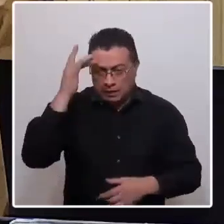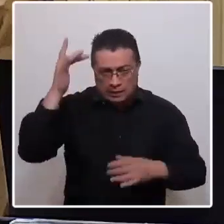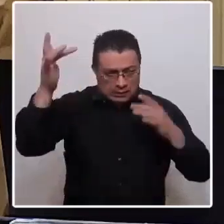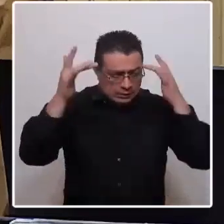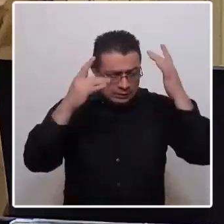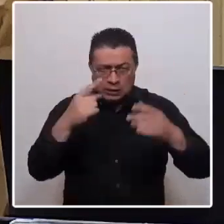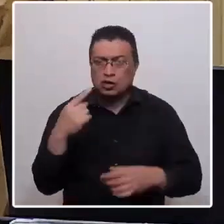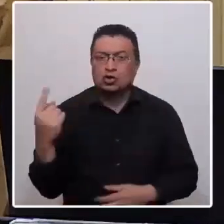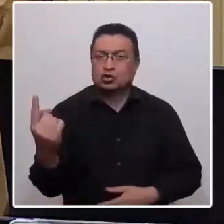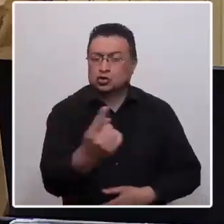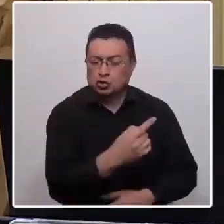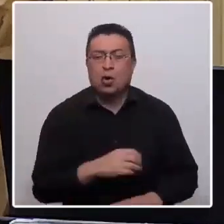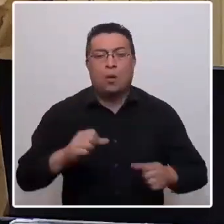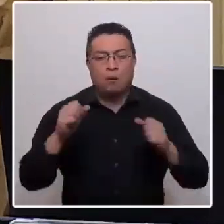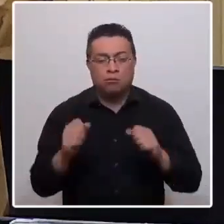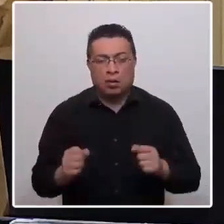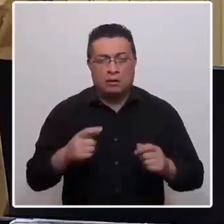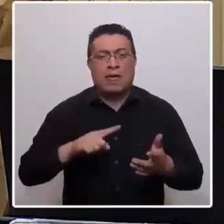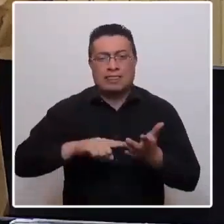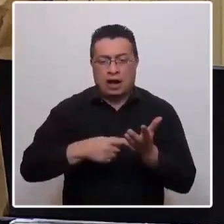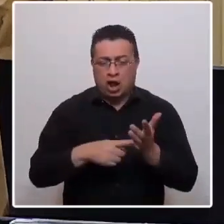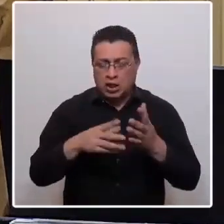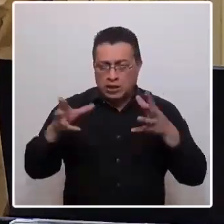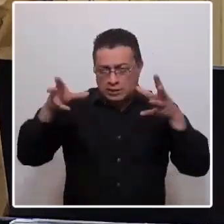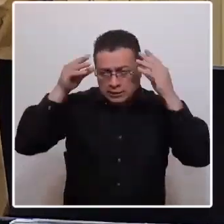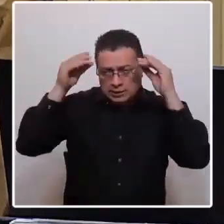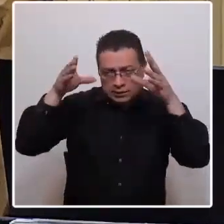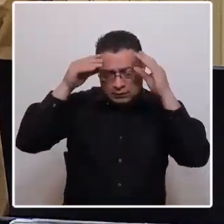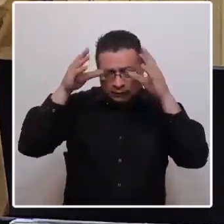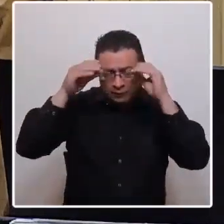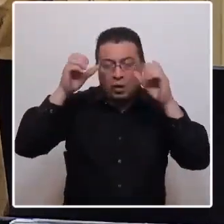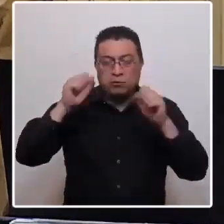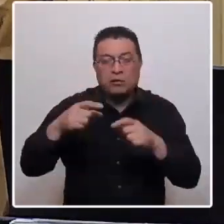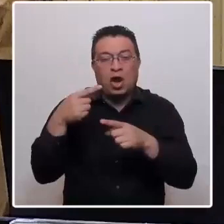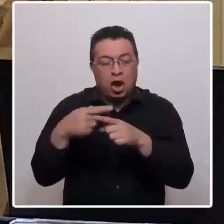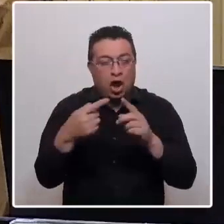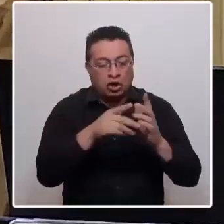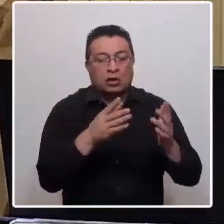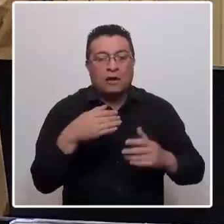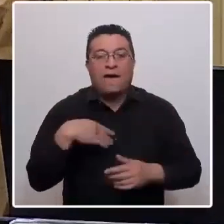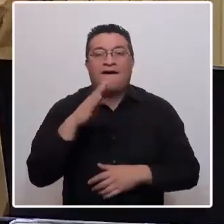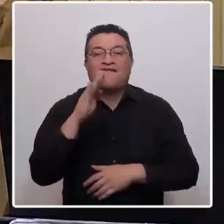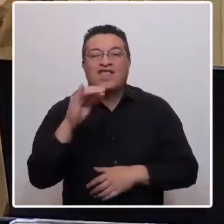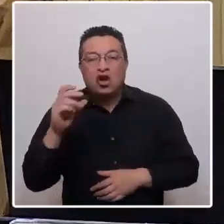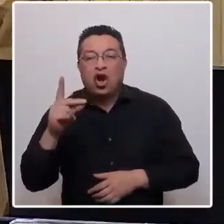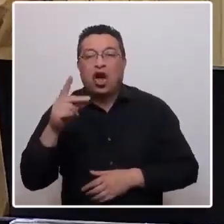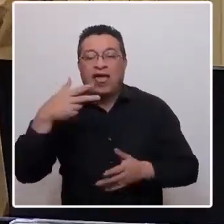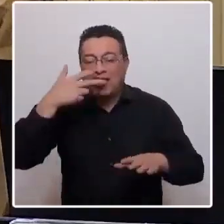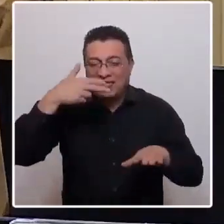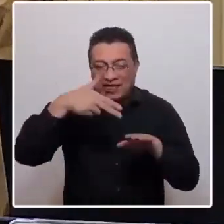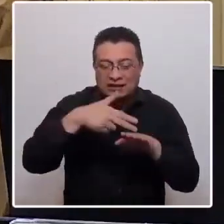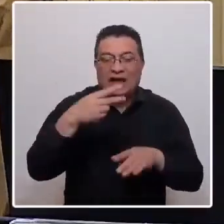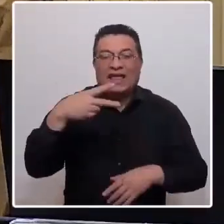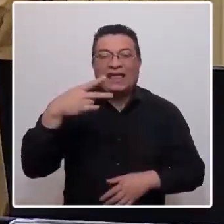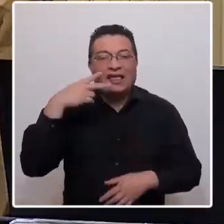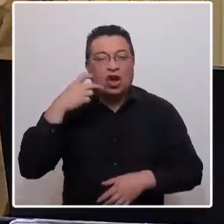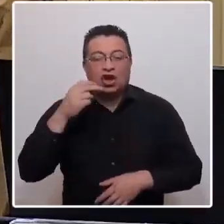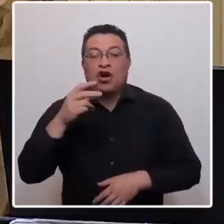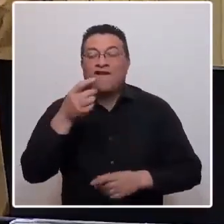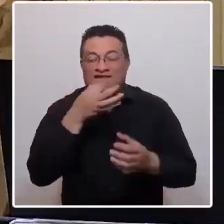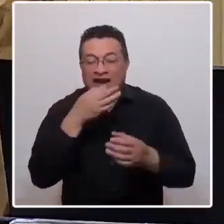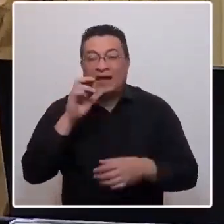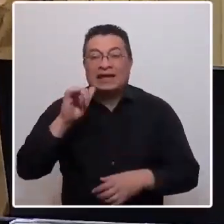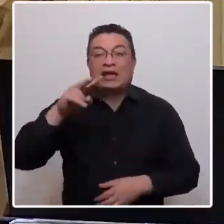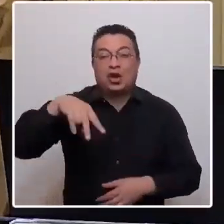los chilenos y chilenas que dominan estas tecnologías y que podrían dominar otras como el biodiesel, el biogás, el hidrógeno verde y la peligrosa energía